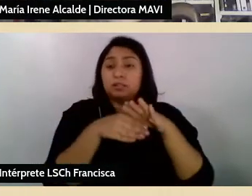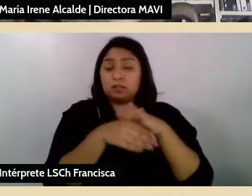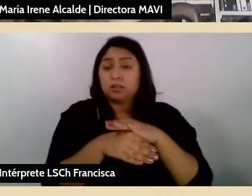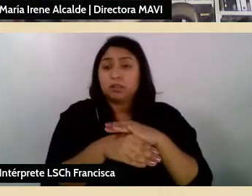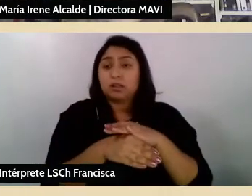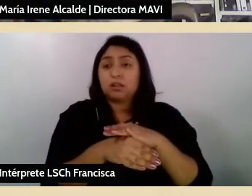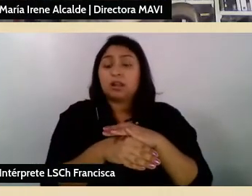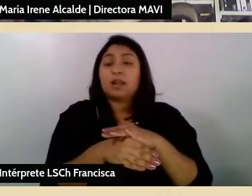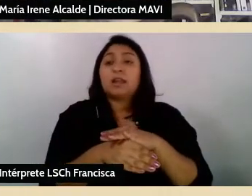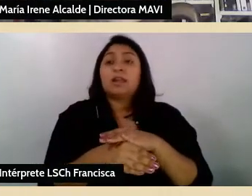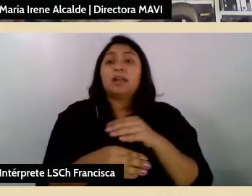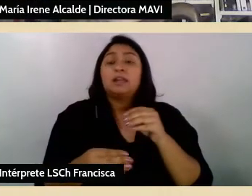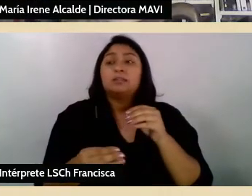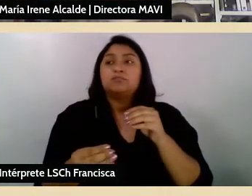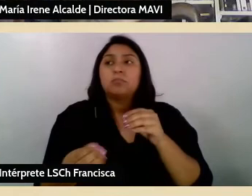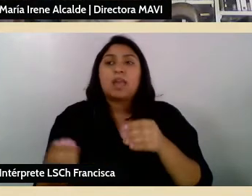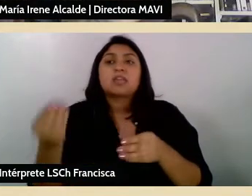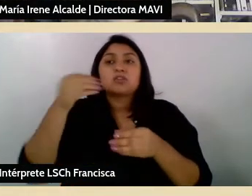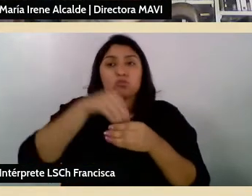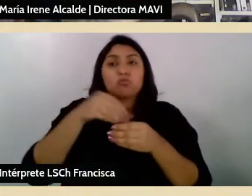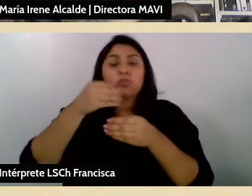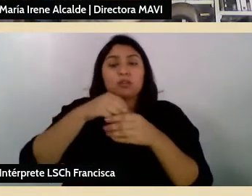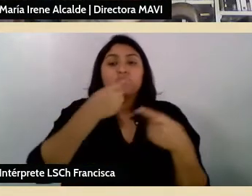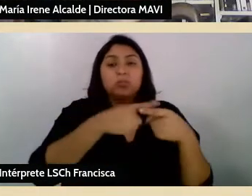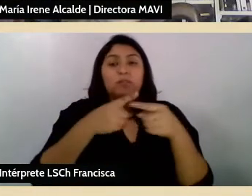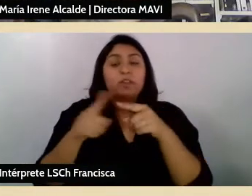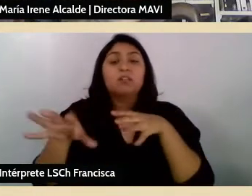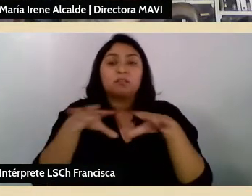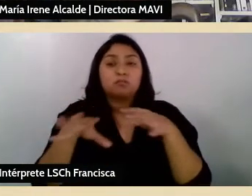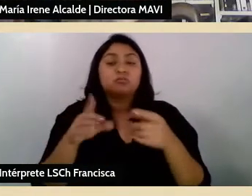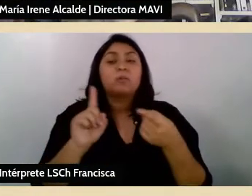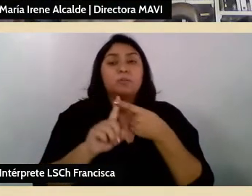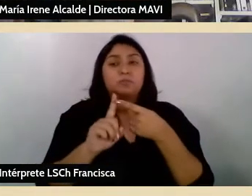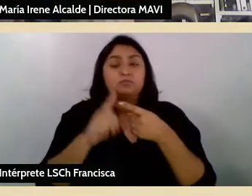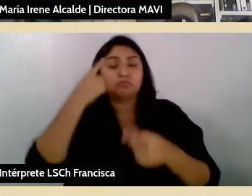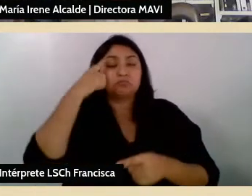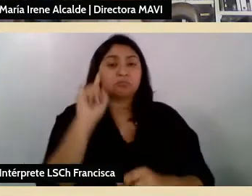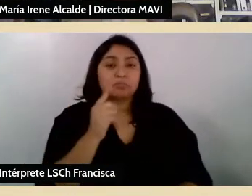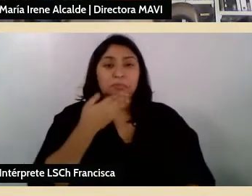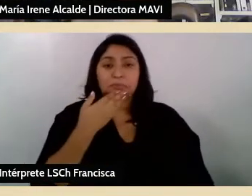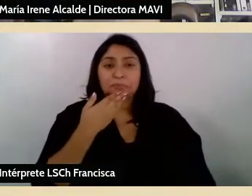distintos elementos de participación, pero también de